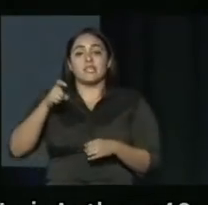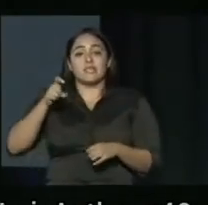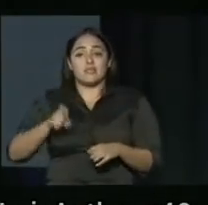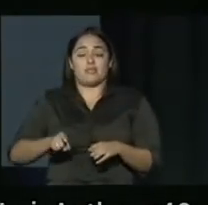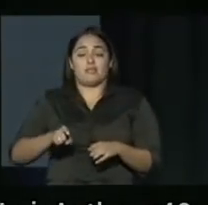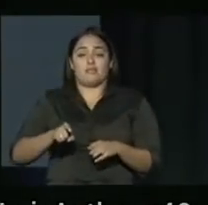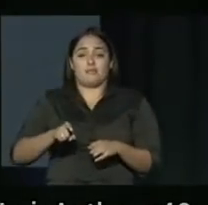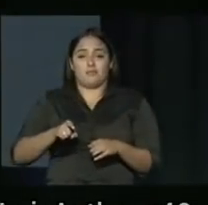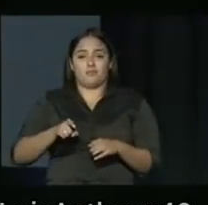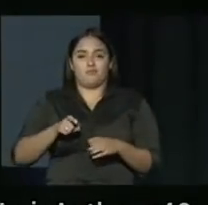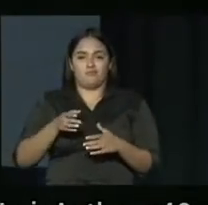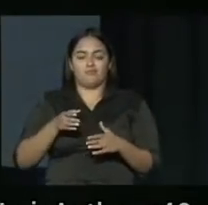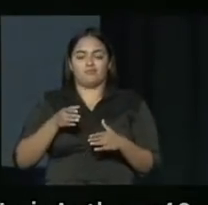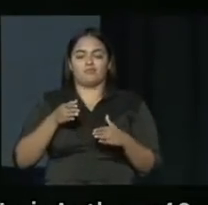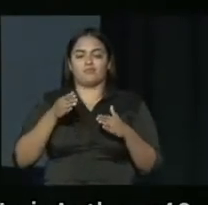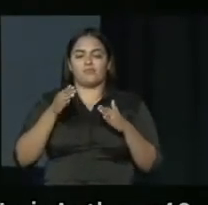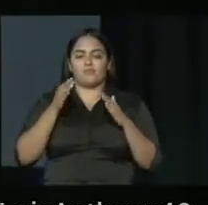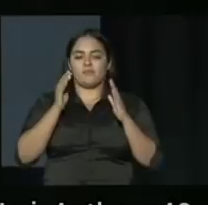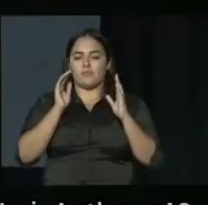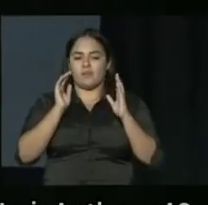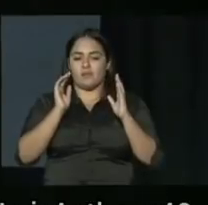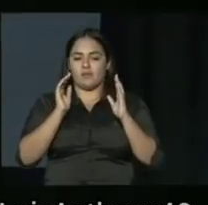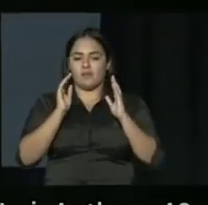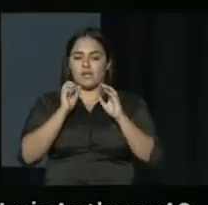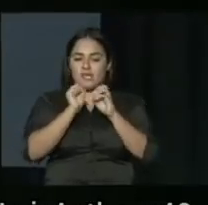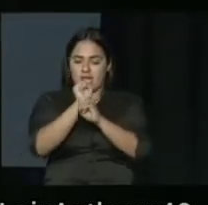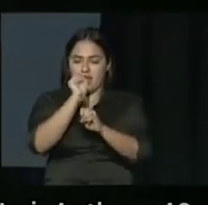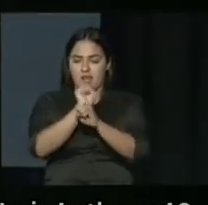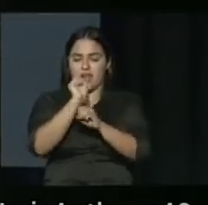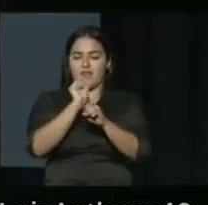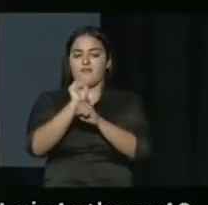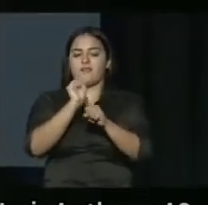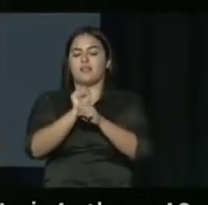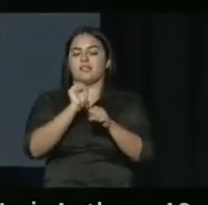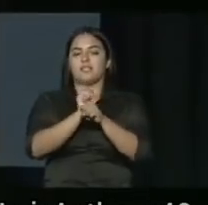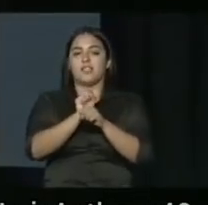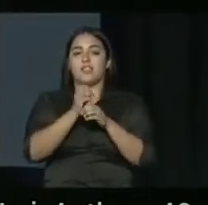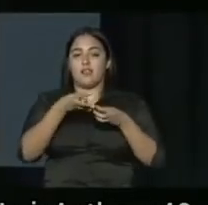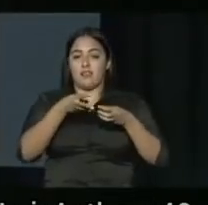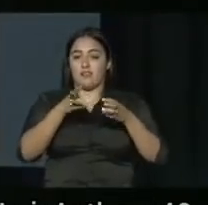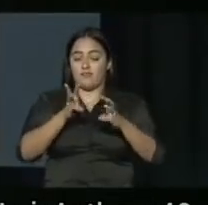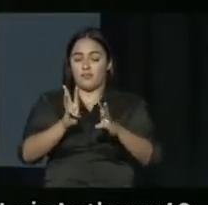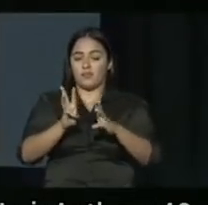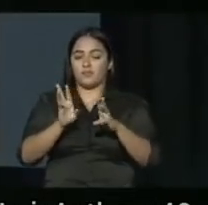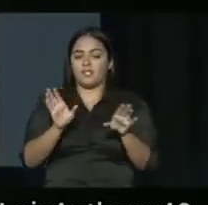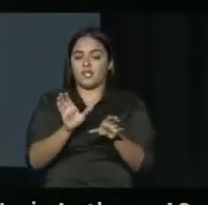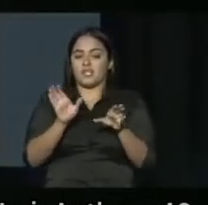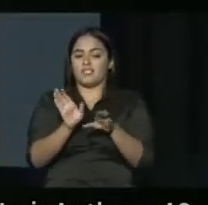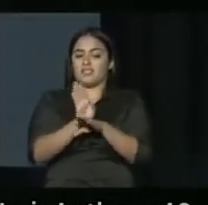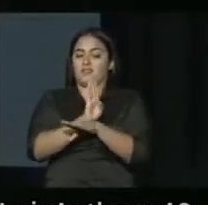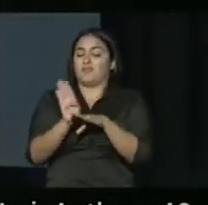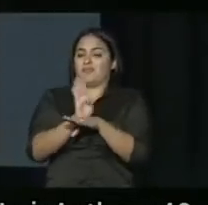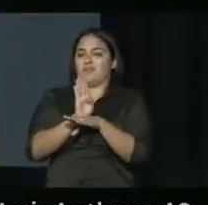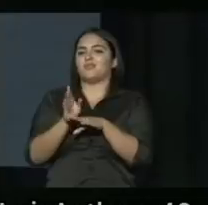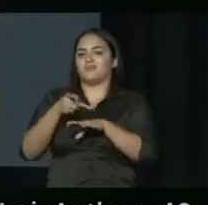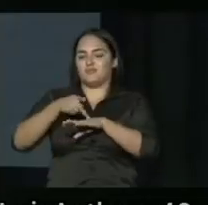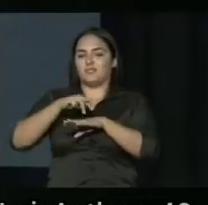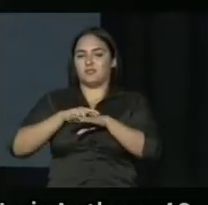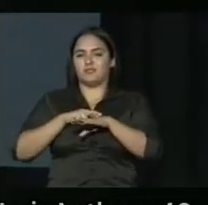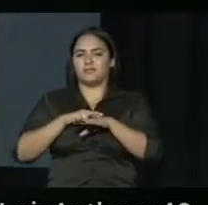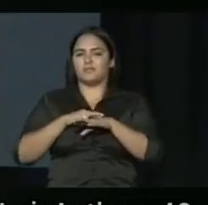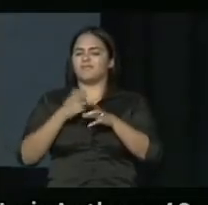a cabo una reingeniería real de la forma en que se hacen los negocios en Puerto Rico.